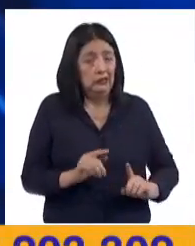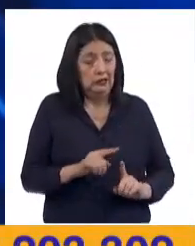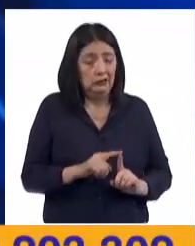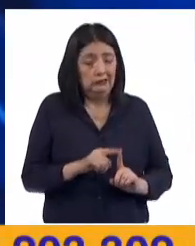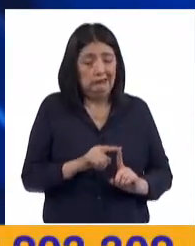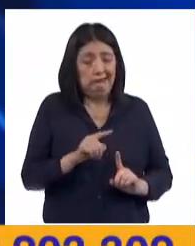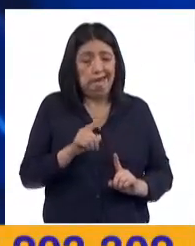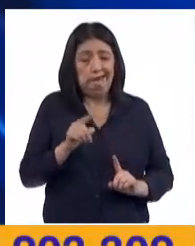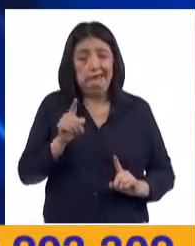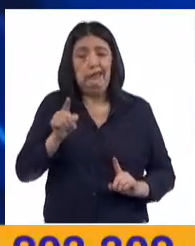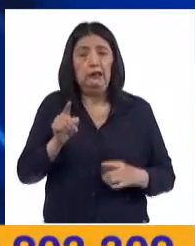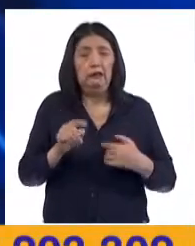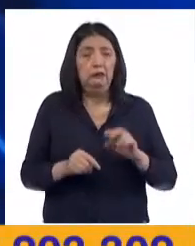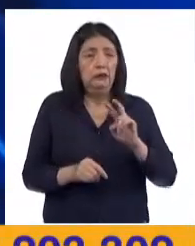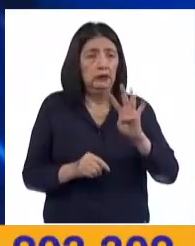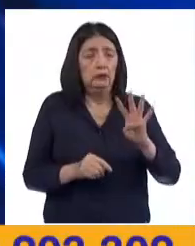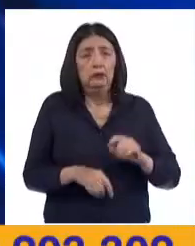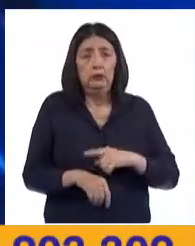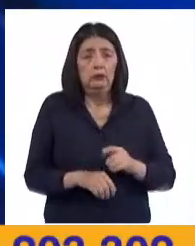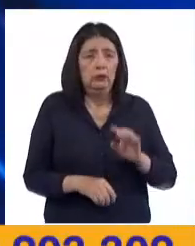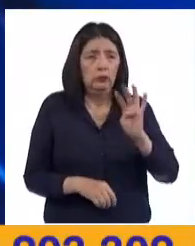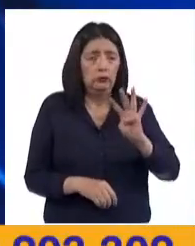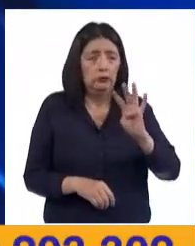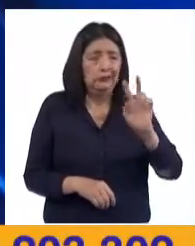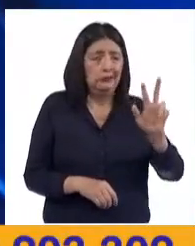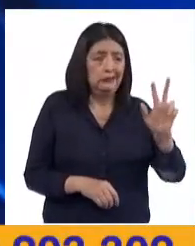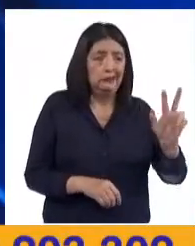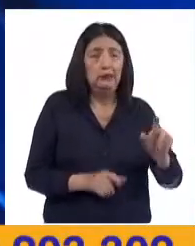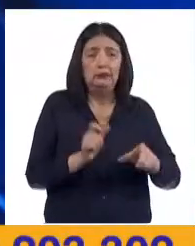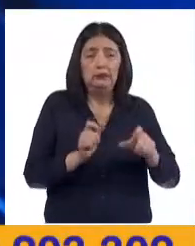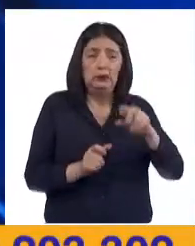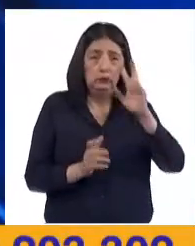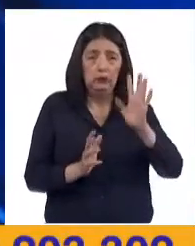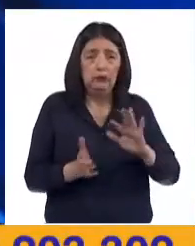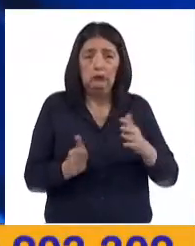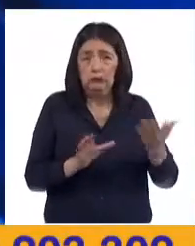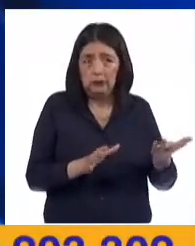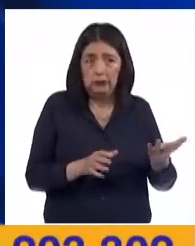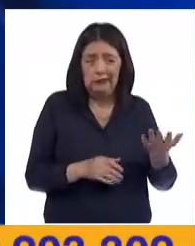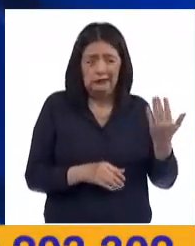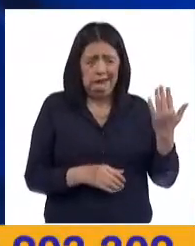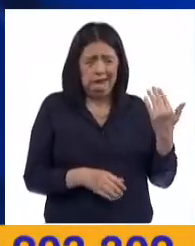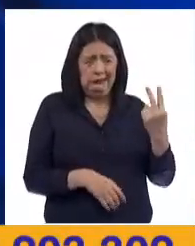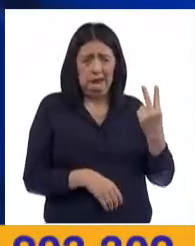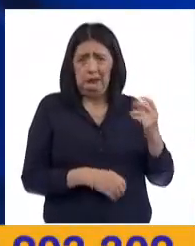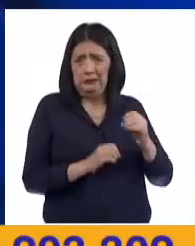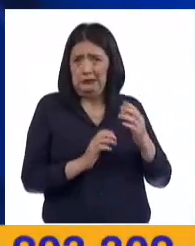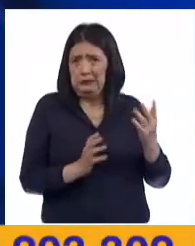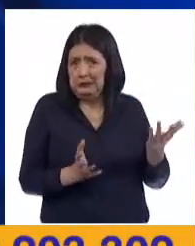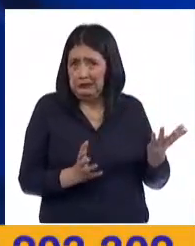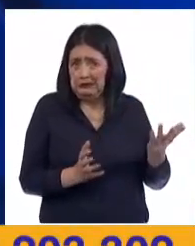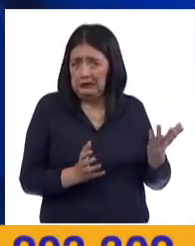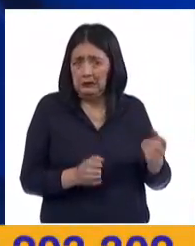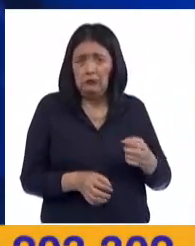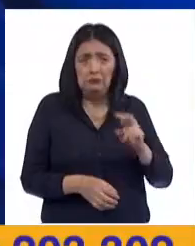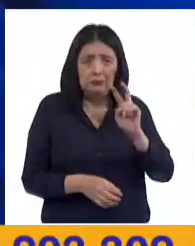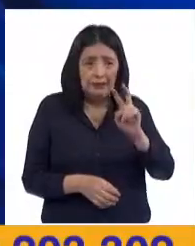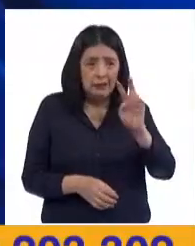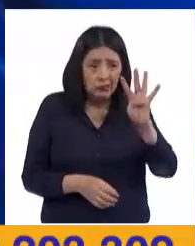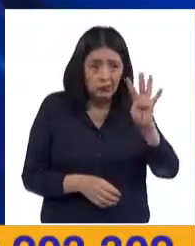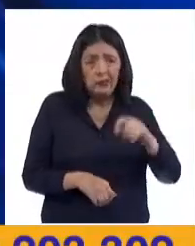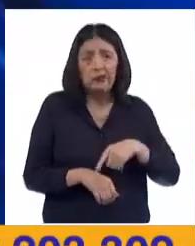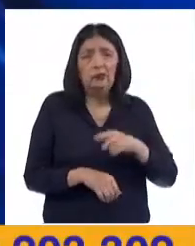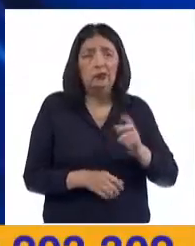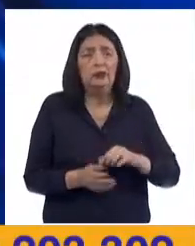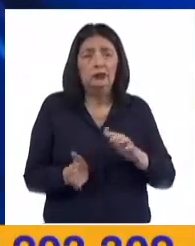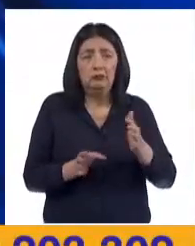de muertes en 24 horas. 433 peruanos han fallecido hace dos días nada más, en solo 24